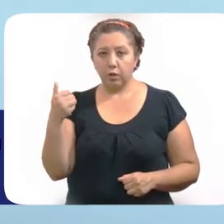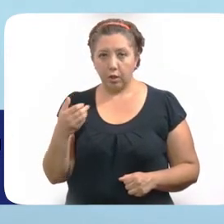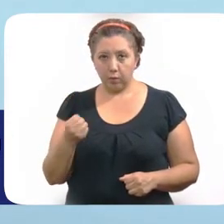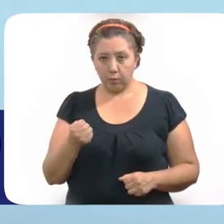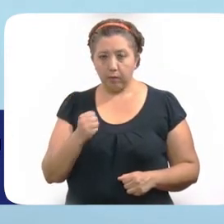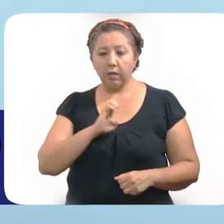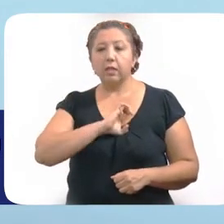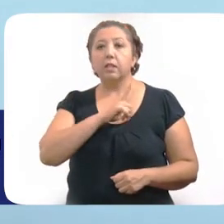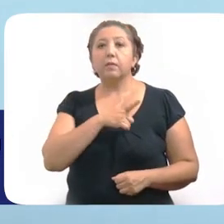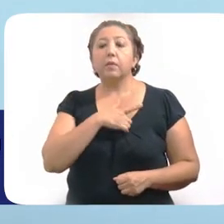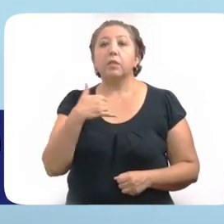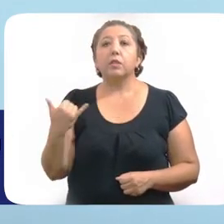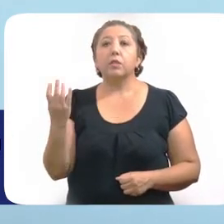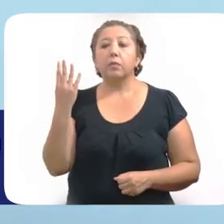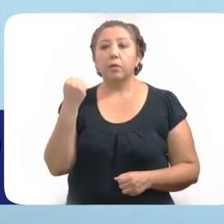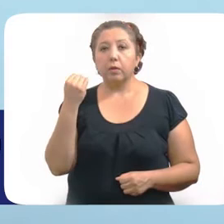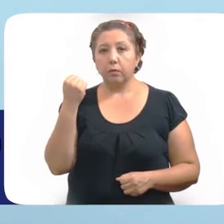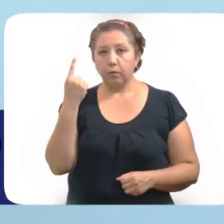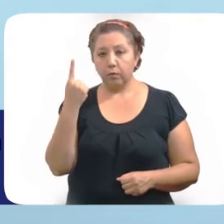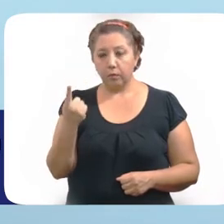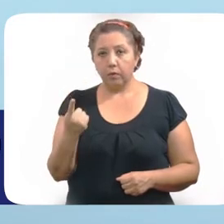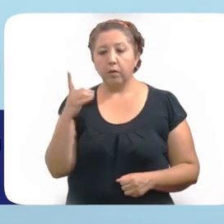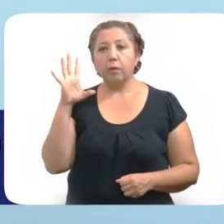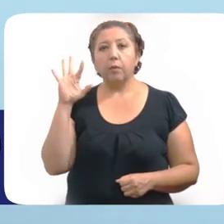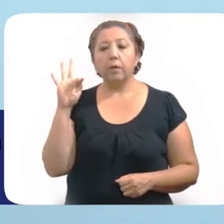9992008489 en español y